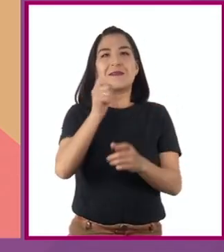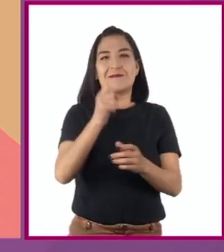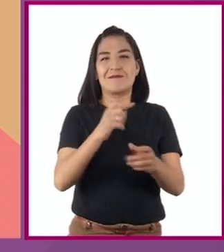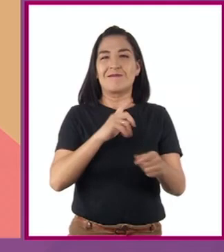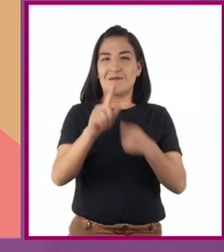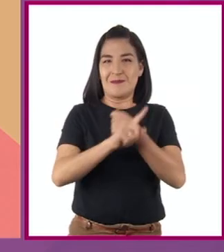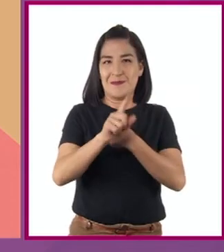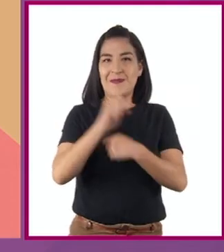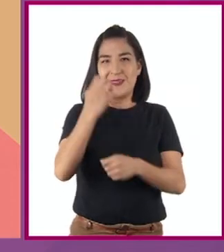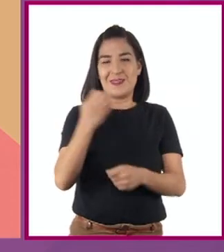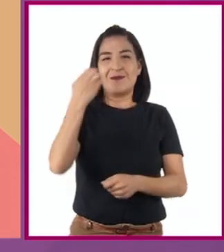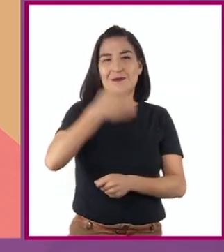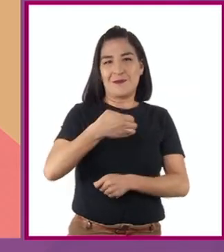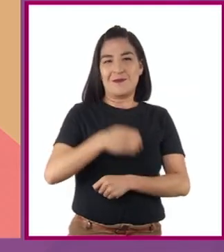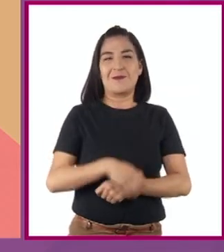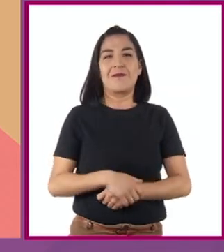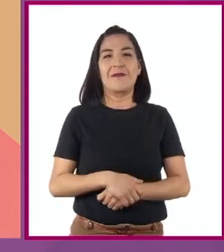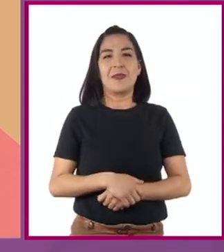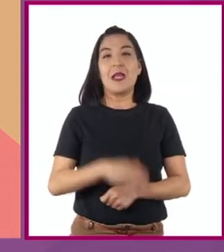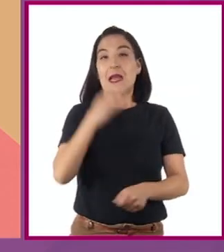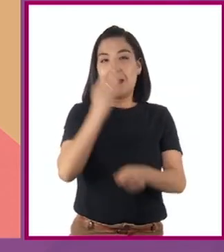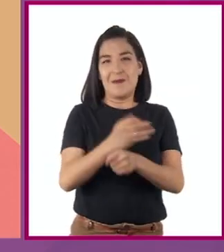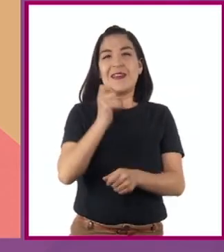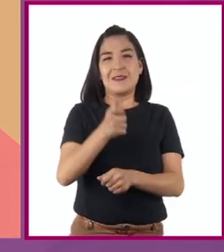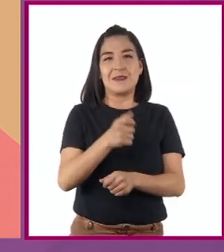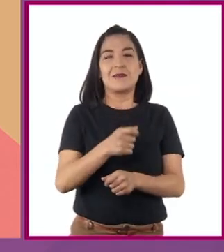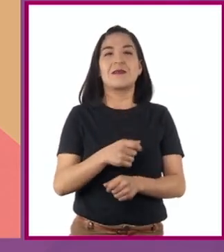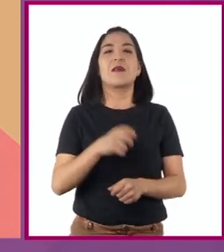el sistema de ecuaciones. En este caso,